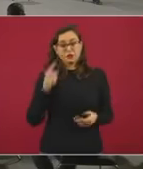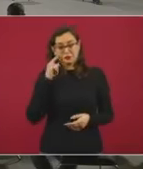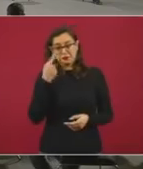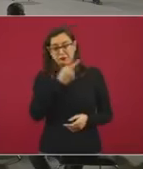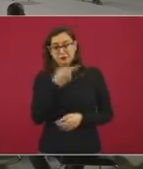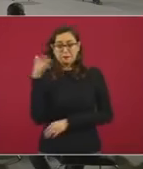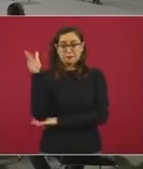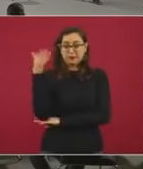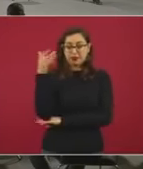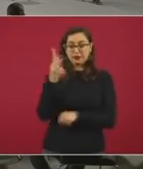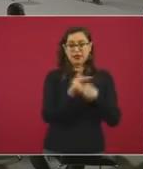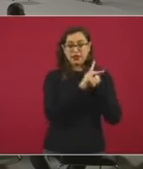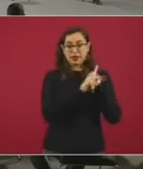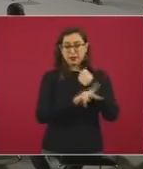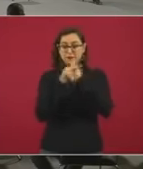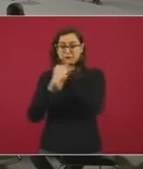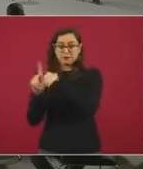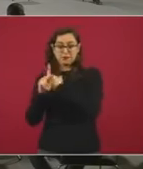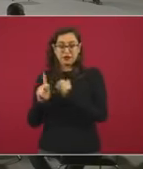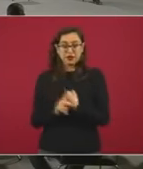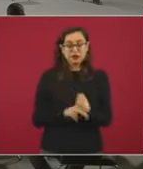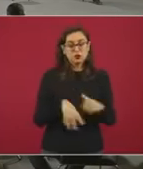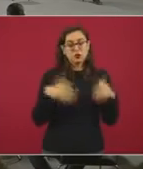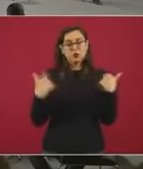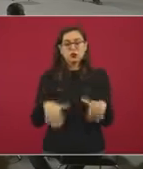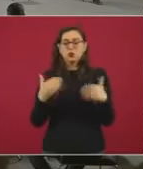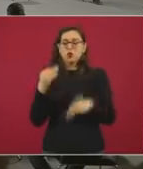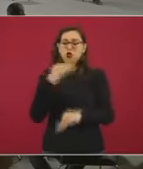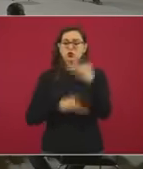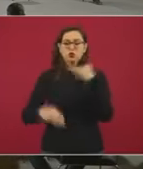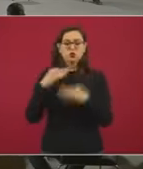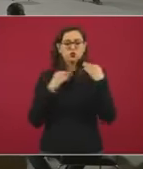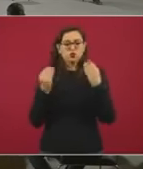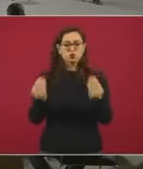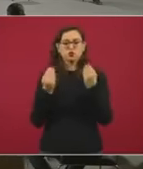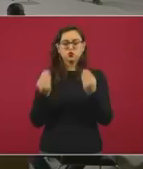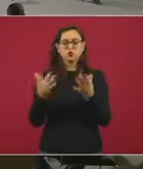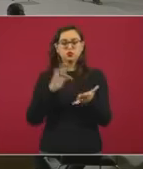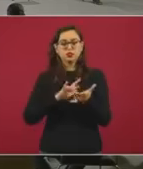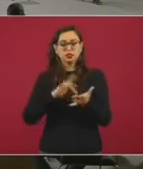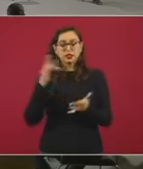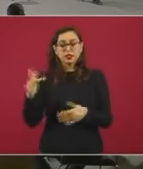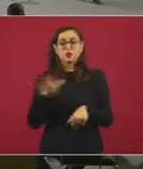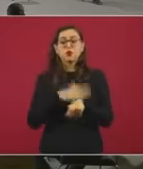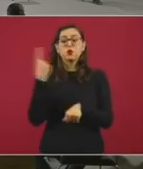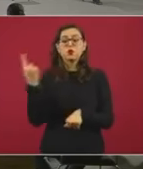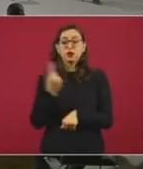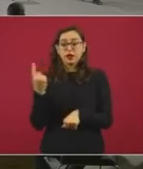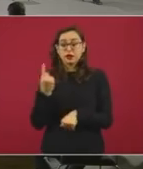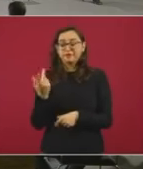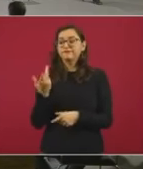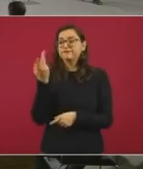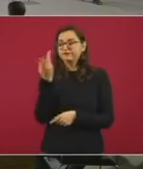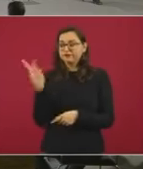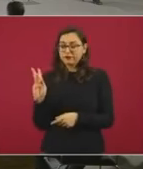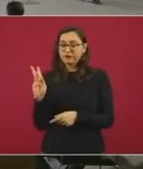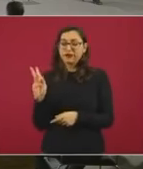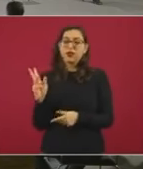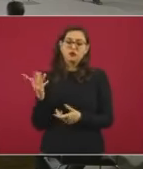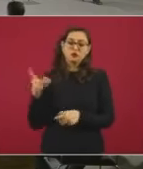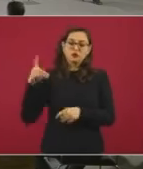aparecen por las donaciones que nos hicieron para apoyar a los estados de Chiapas y Tabasco con motivo de